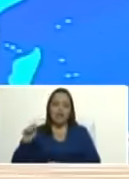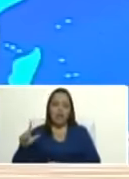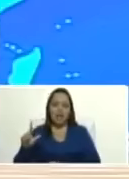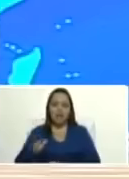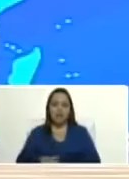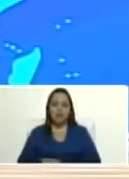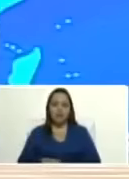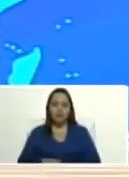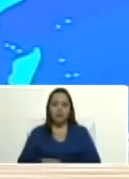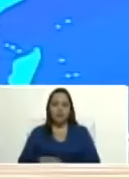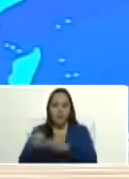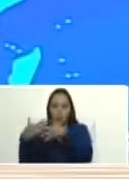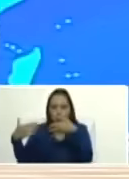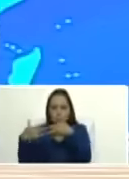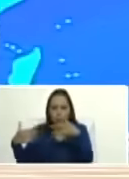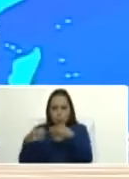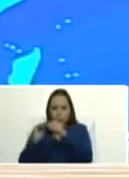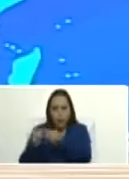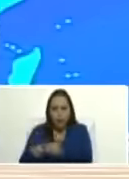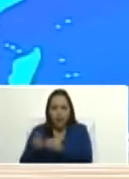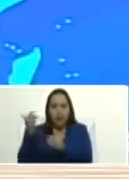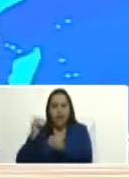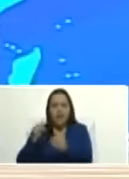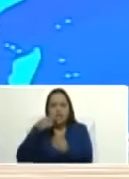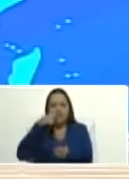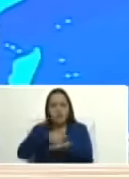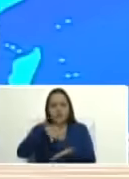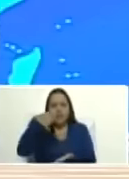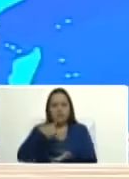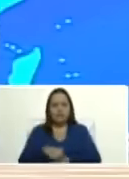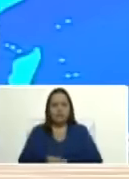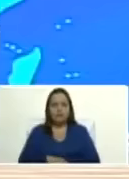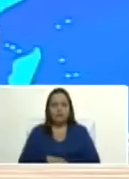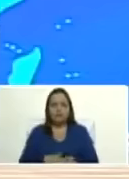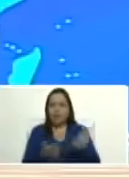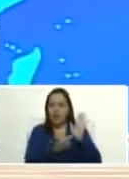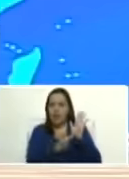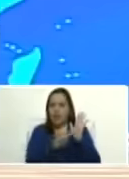Mi nuevo canal de WhatsApp. Aquí está, mira.